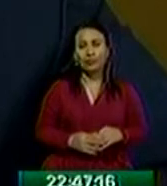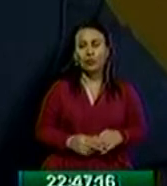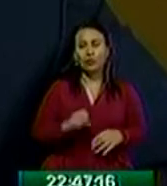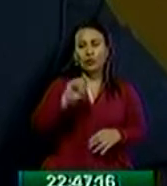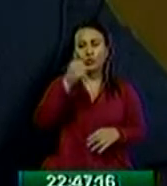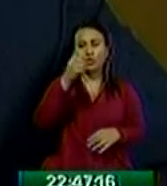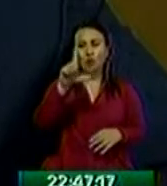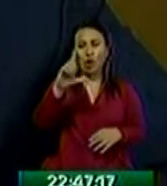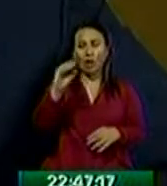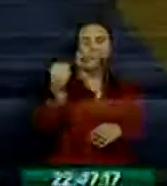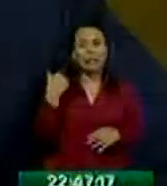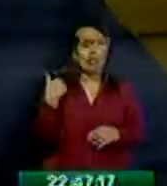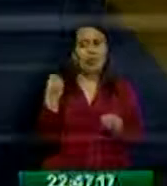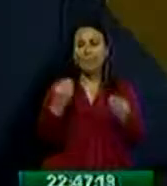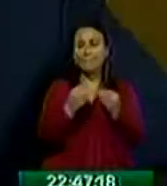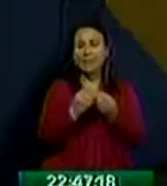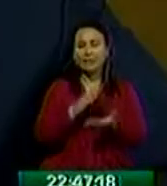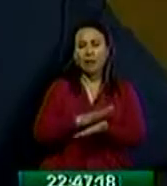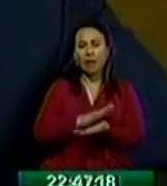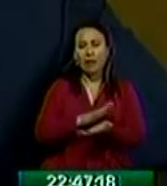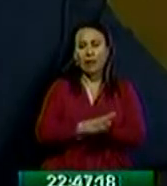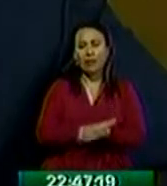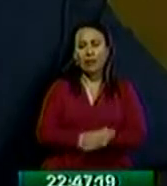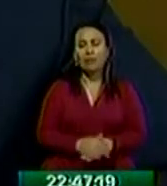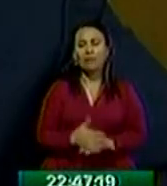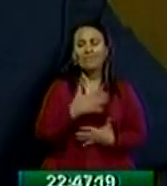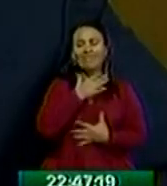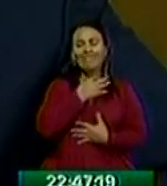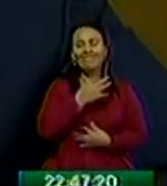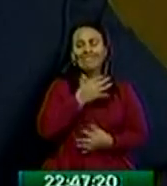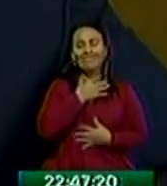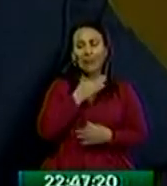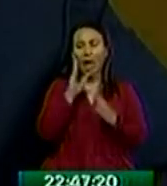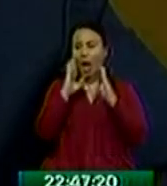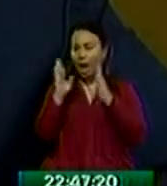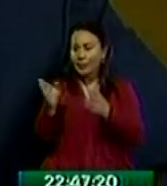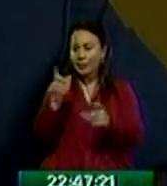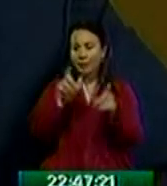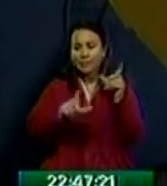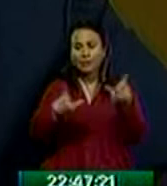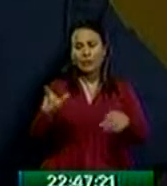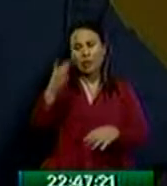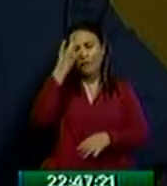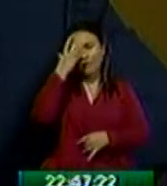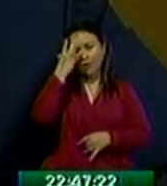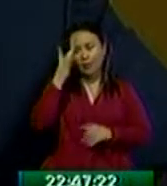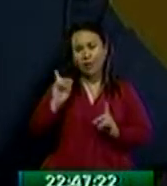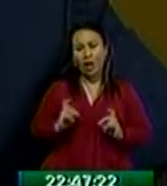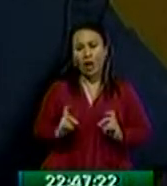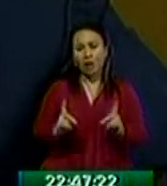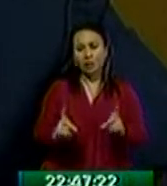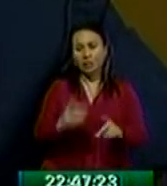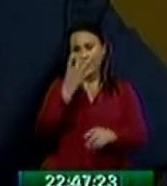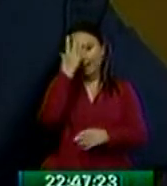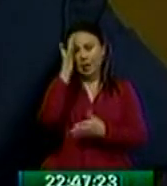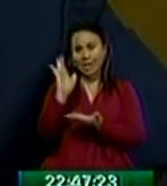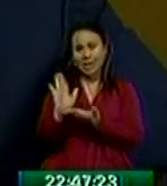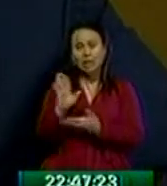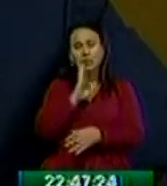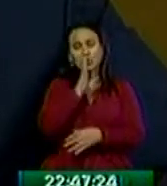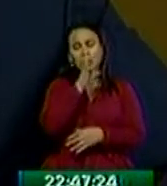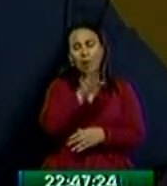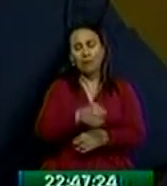Solca tendrá mucha satisfacción de seguir atendiendo a los pacientes oncológicos derivados por el IES y, como